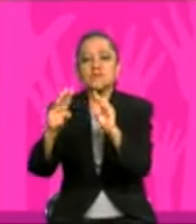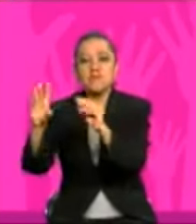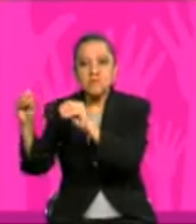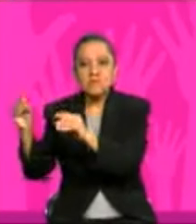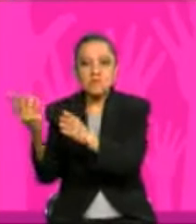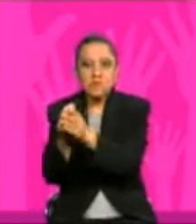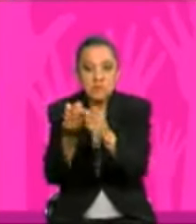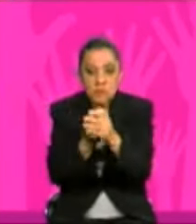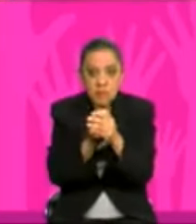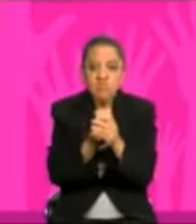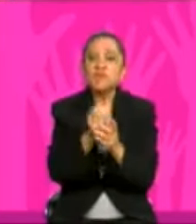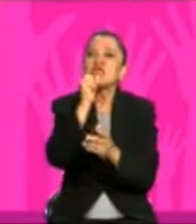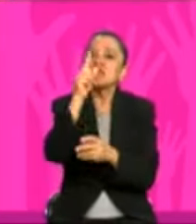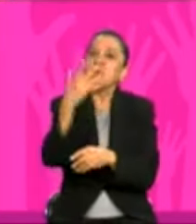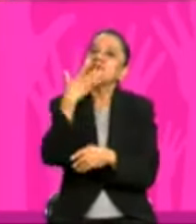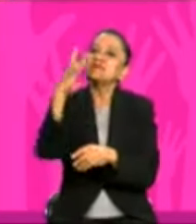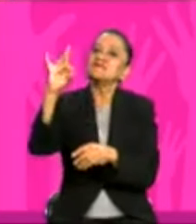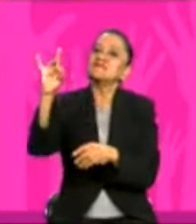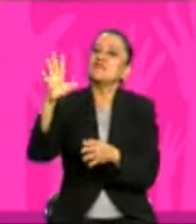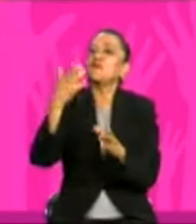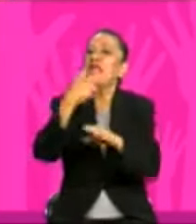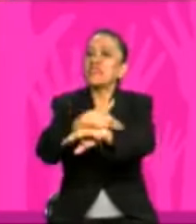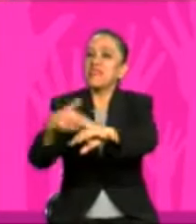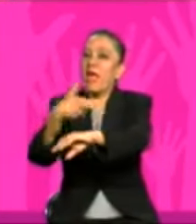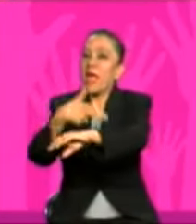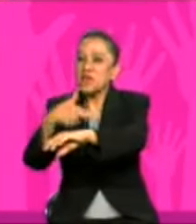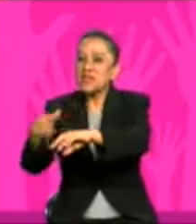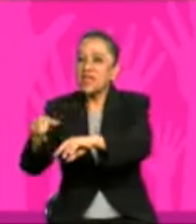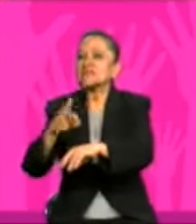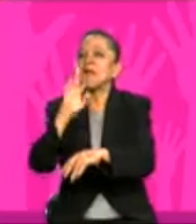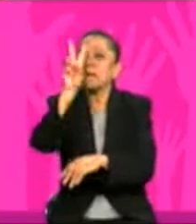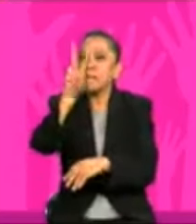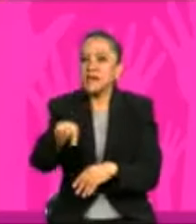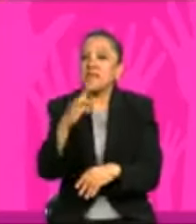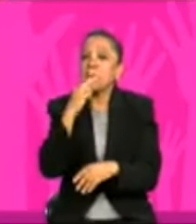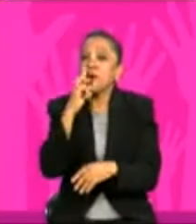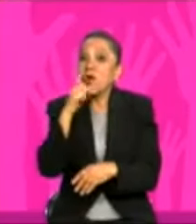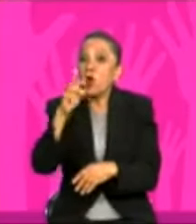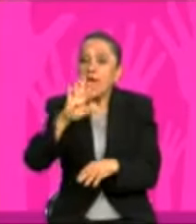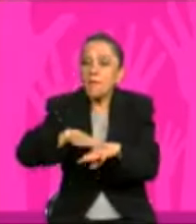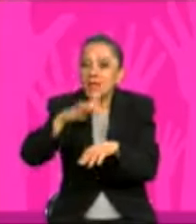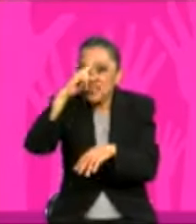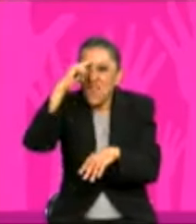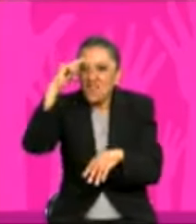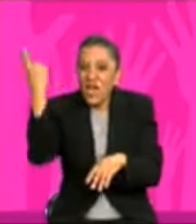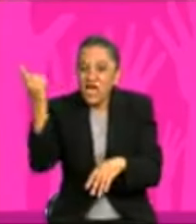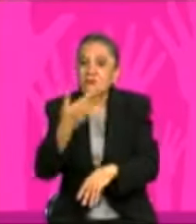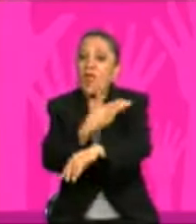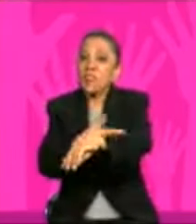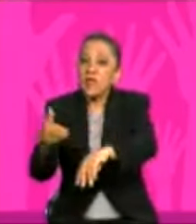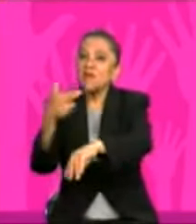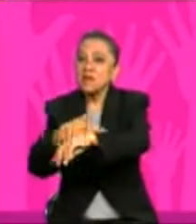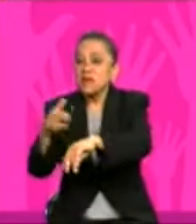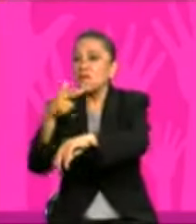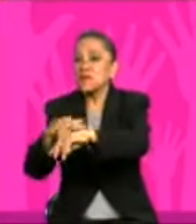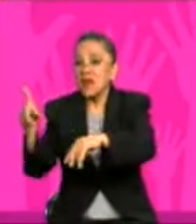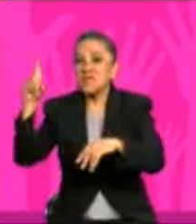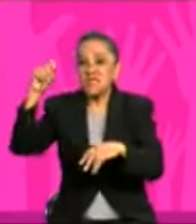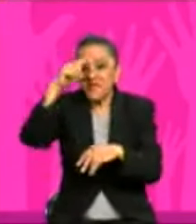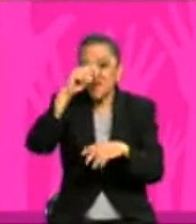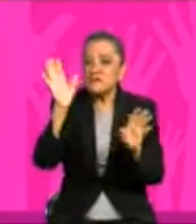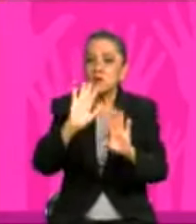simplificar los trámites en el gobierno mediante una verdadera mejora regulatoria para evitar los trámites engorrosos. Reactivaremos